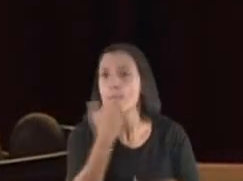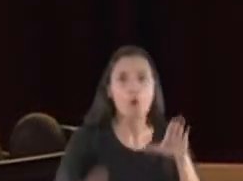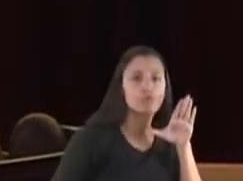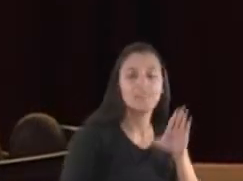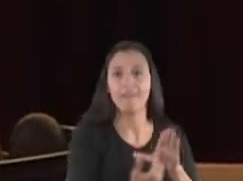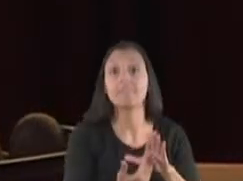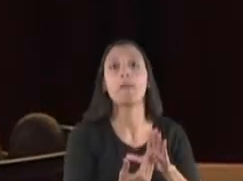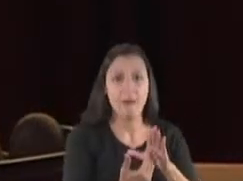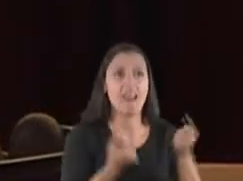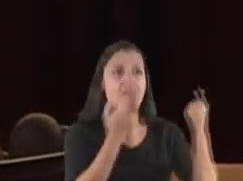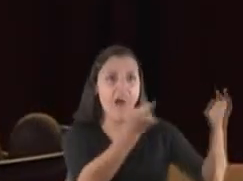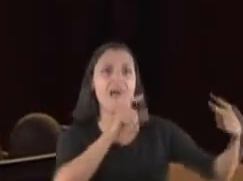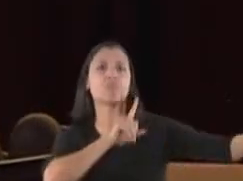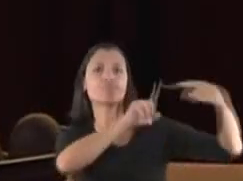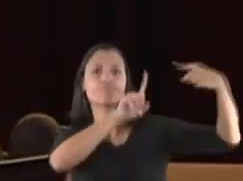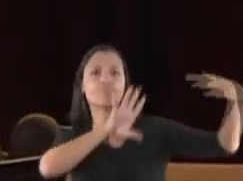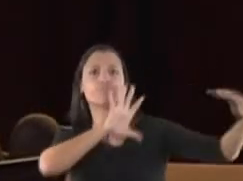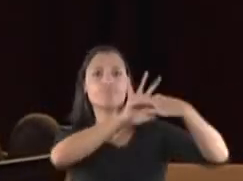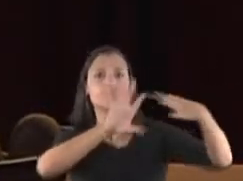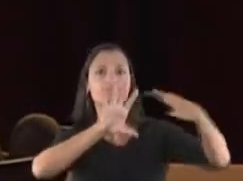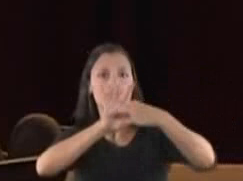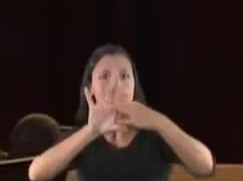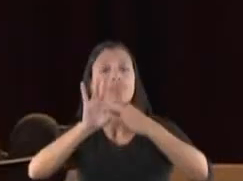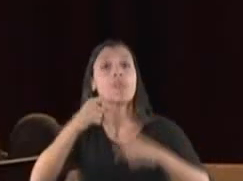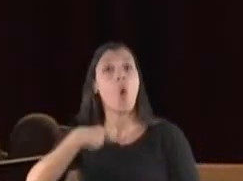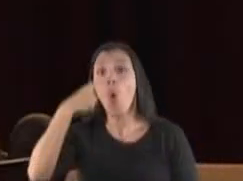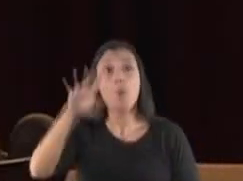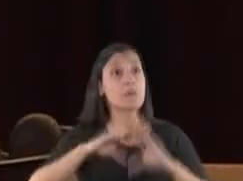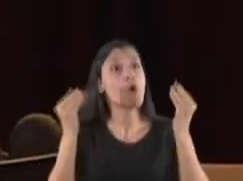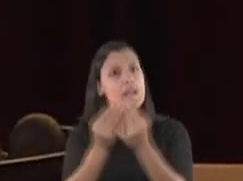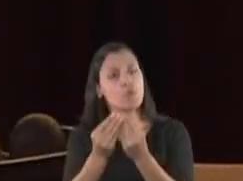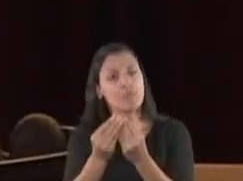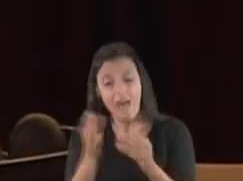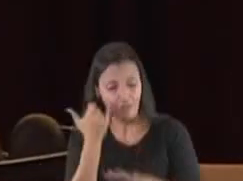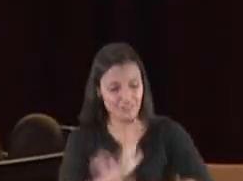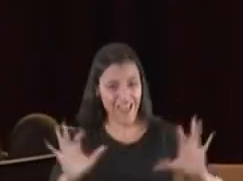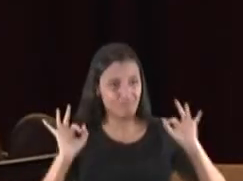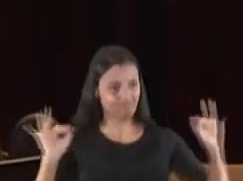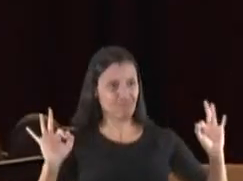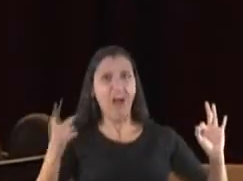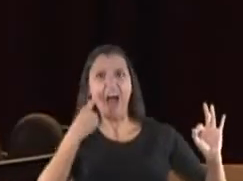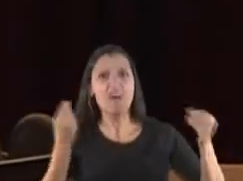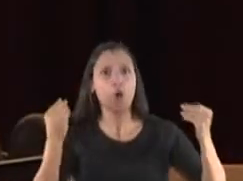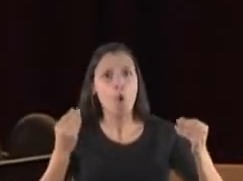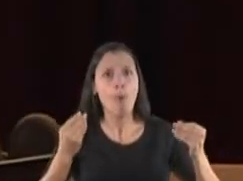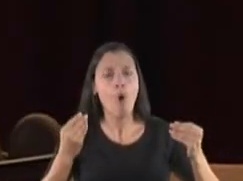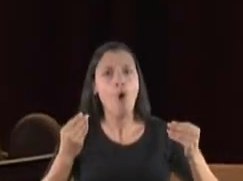imprescindible. Y después que tenemos el producto terminado, tenemos que ver cómo mandarlo a ese mundo globalizado.